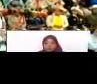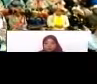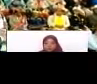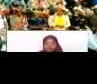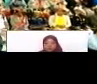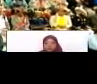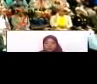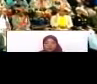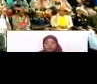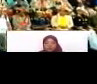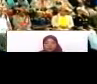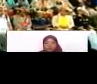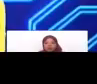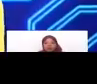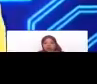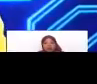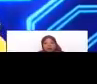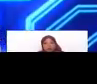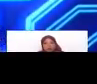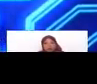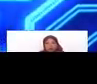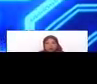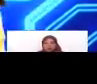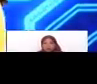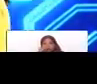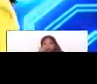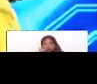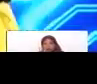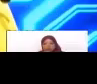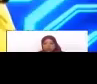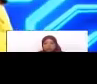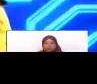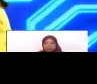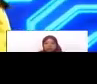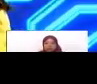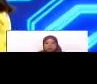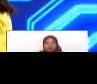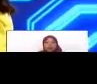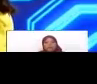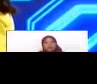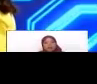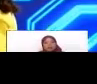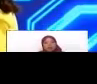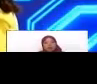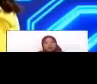Decía Jorge Rodríguez que desaparecido era su papá, ¿no? Y muchos venezolanos todavía.